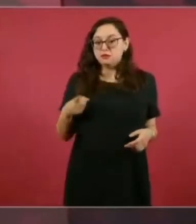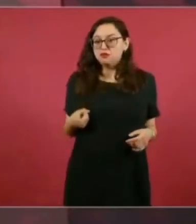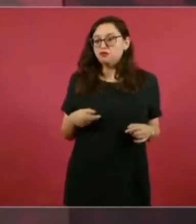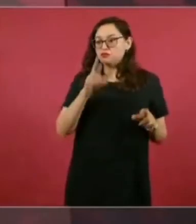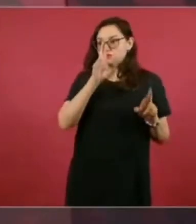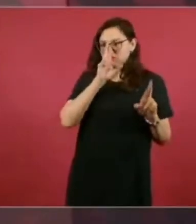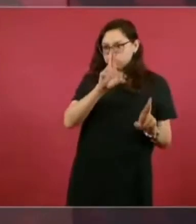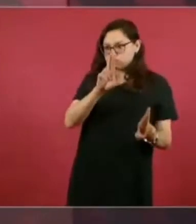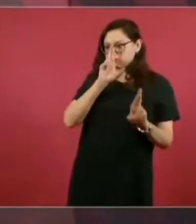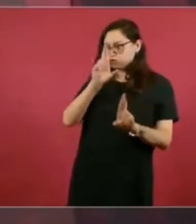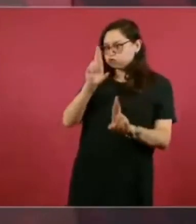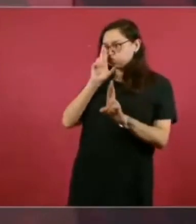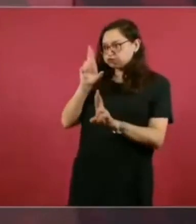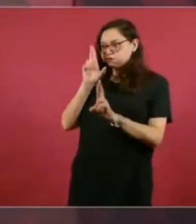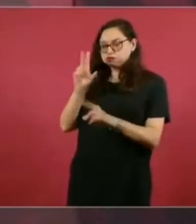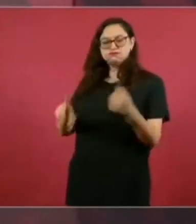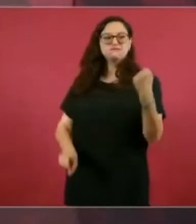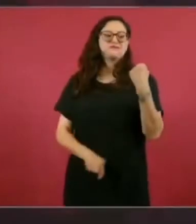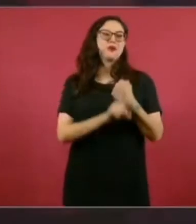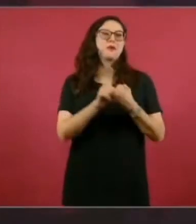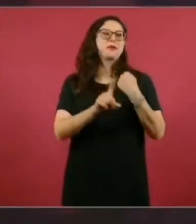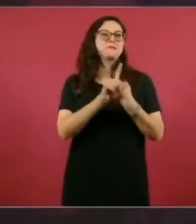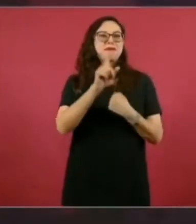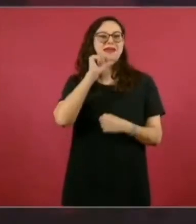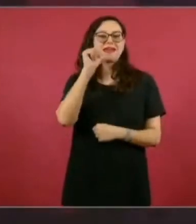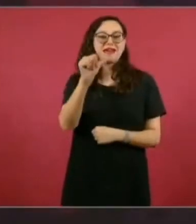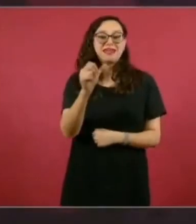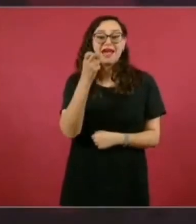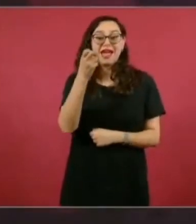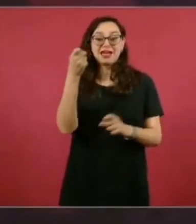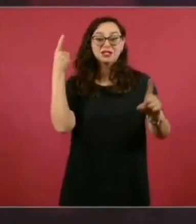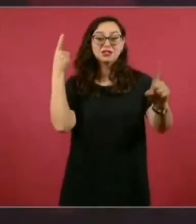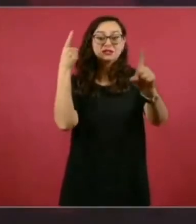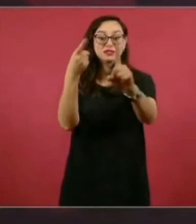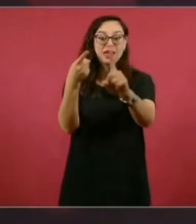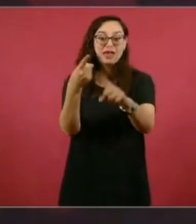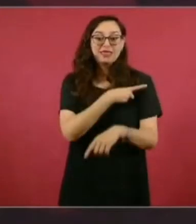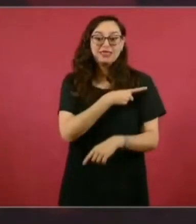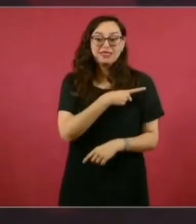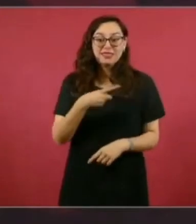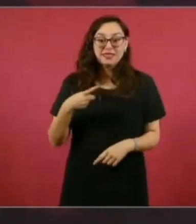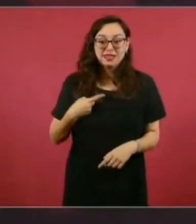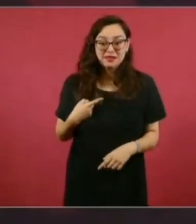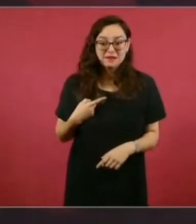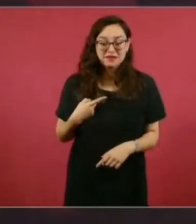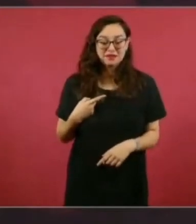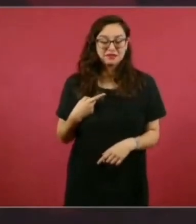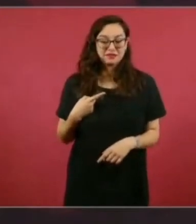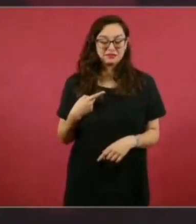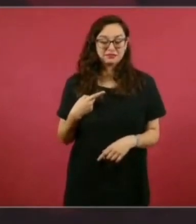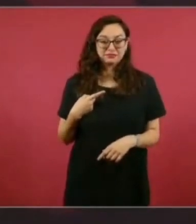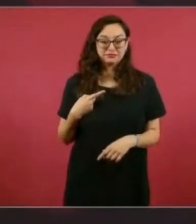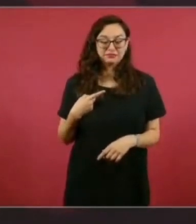Y hacia allá tenemos que ir, a respetarnos.